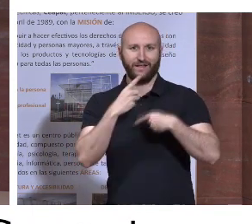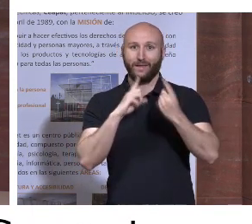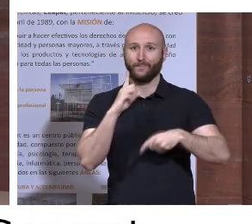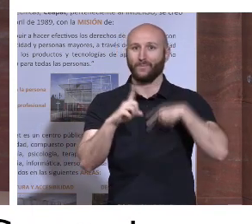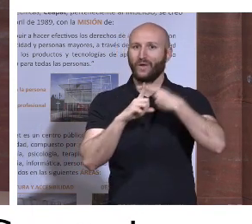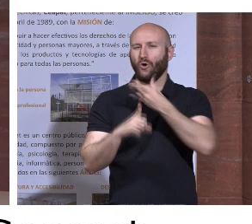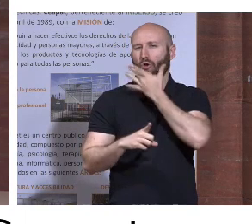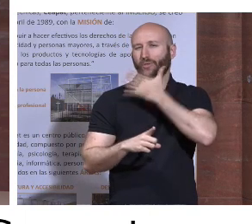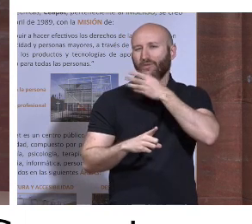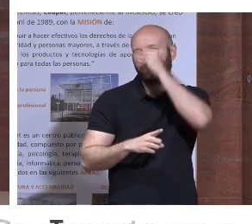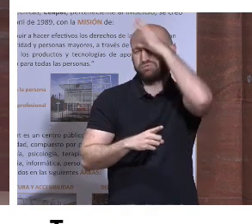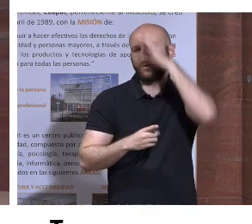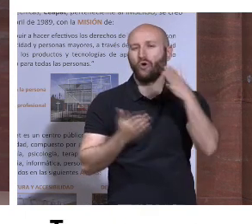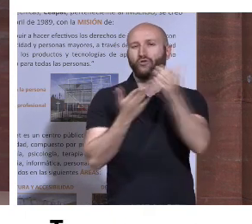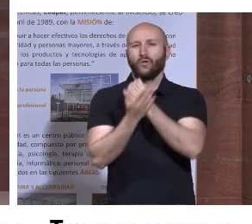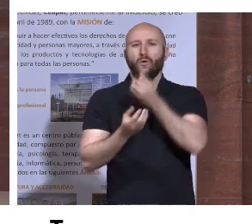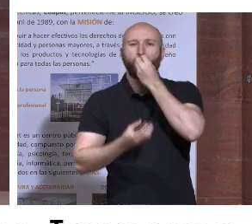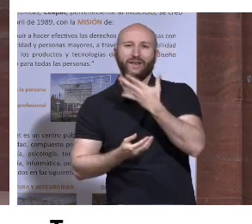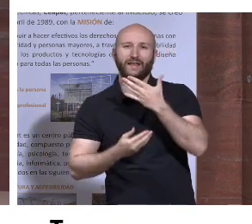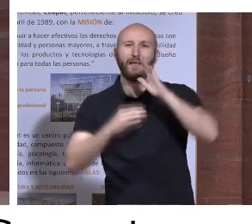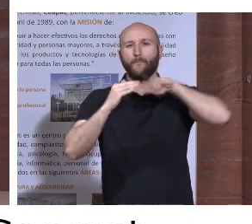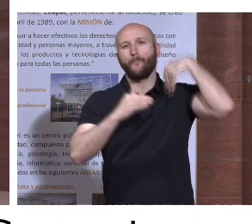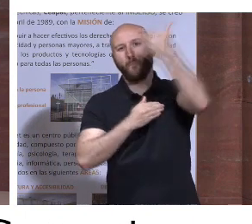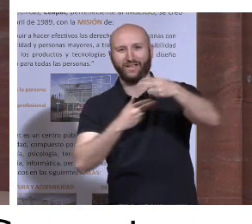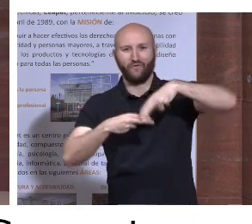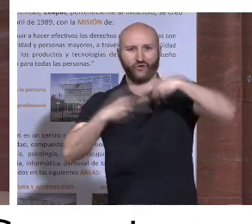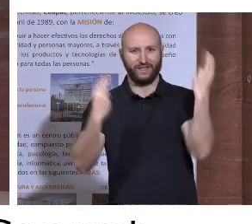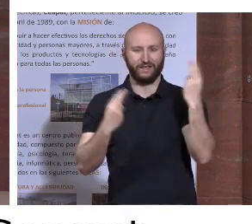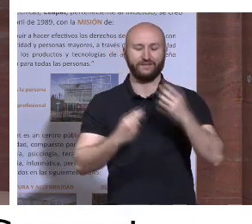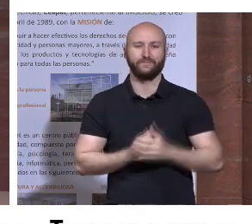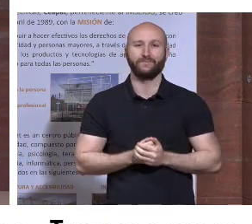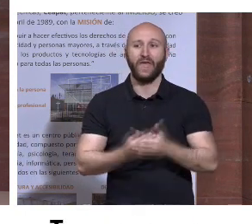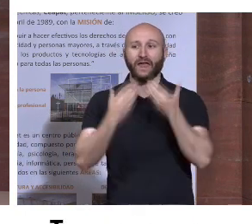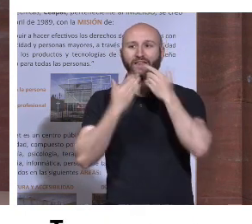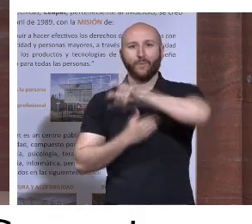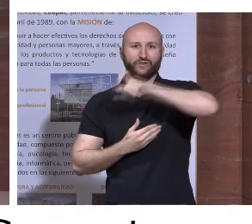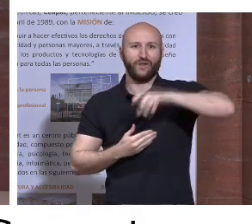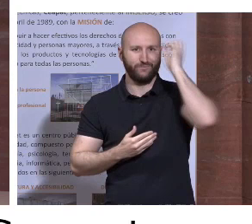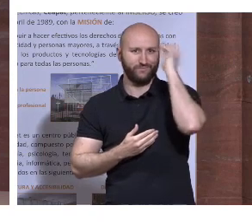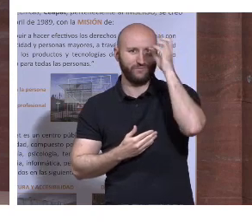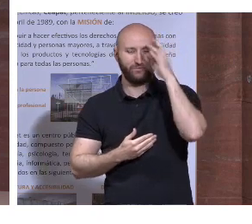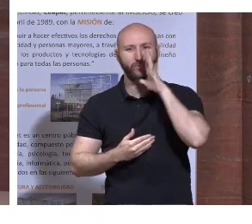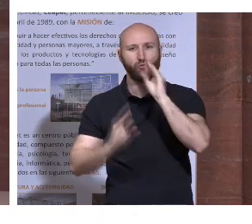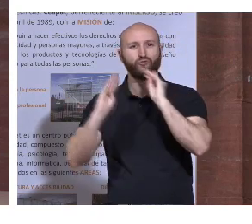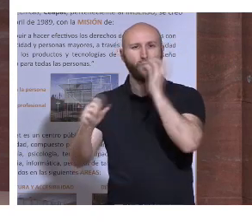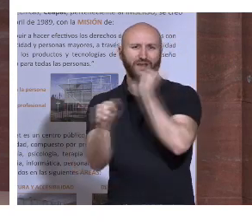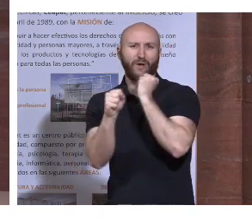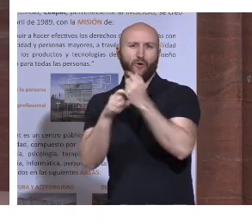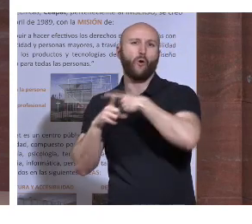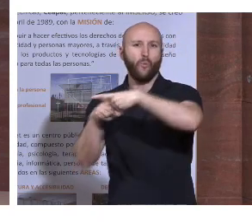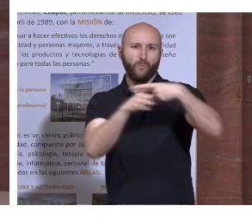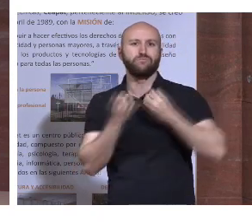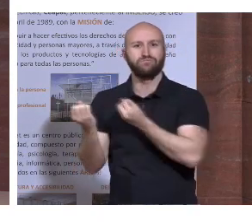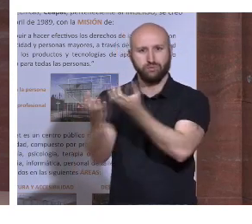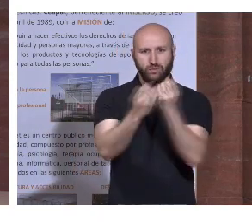conocimiento de todo lo bueno que se hace más allá de nuestras fronteras. Gracias a los ponentes que compartirán su labor y su saber,